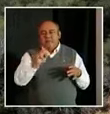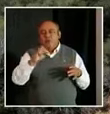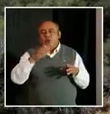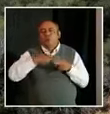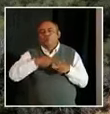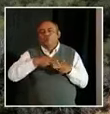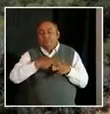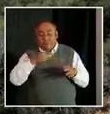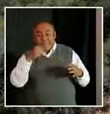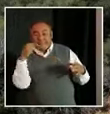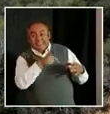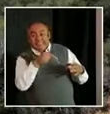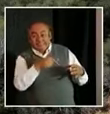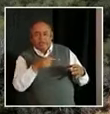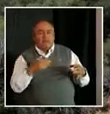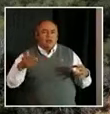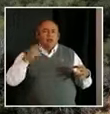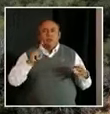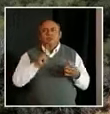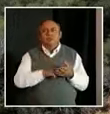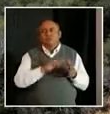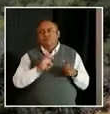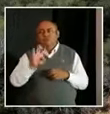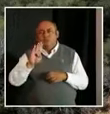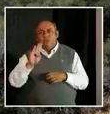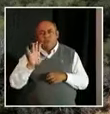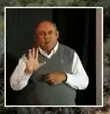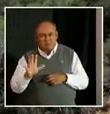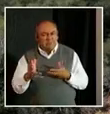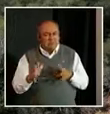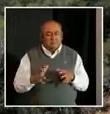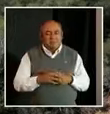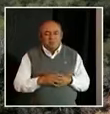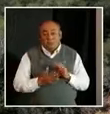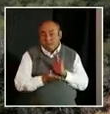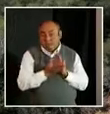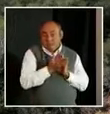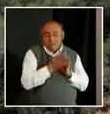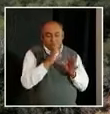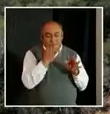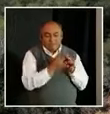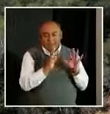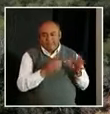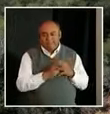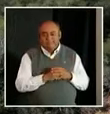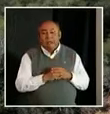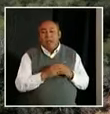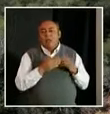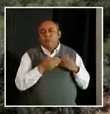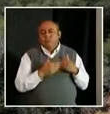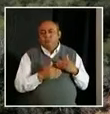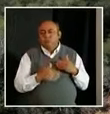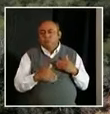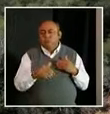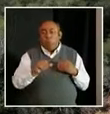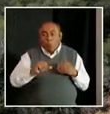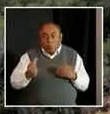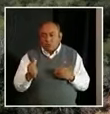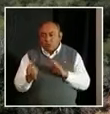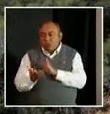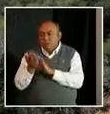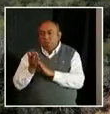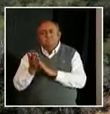en los años 1995, es decir, desde entonces no se había hecho